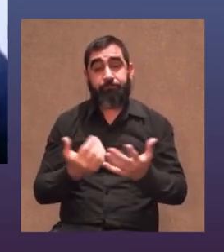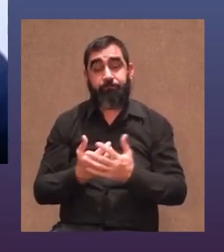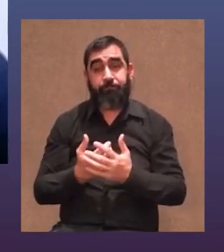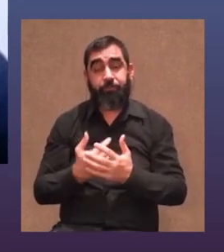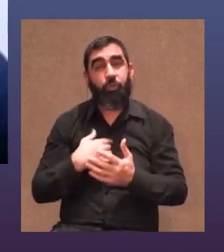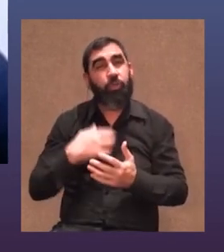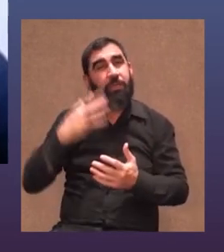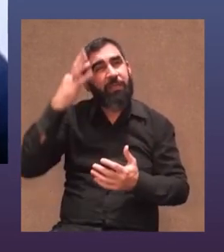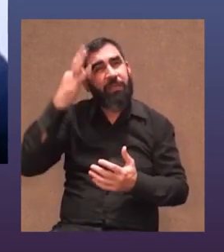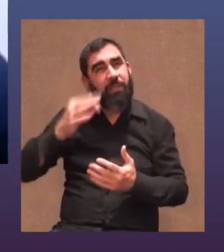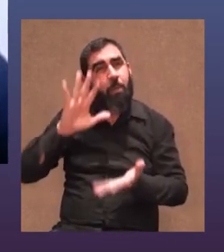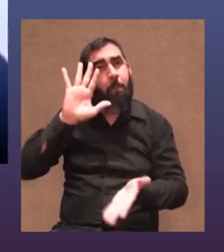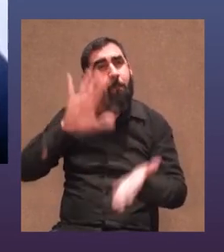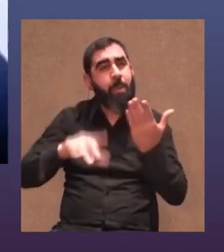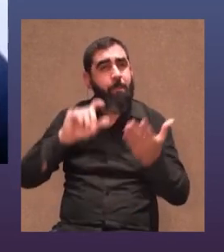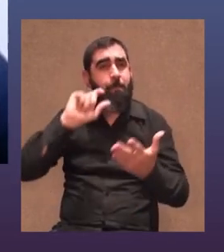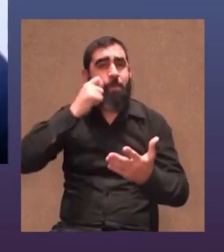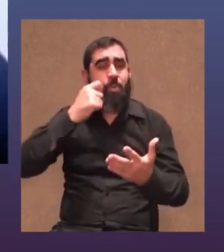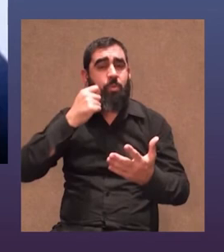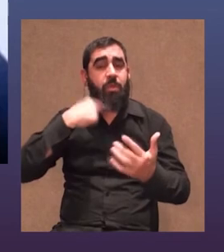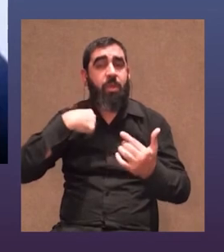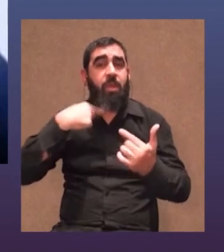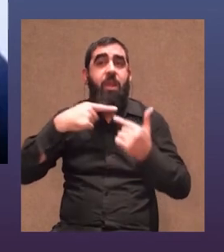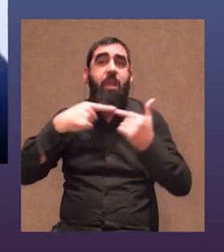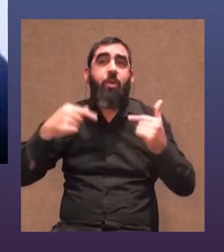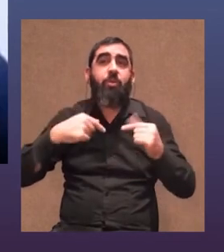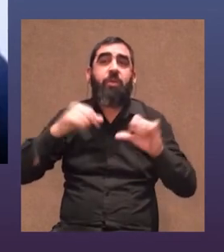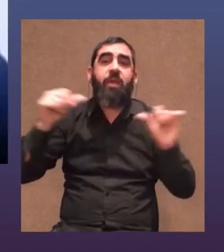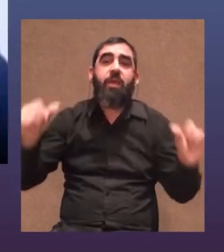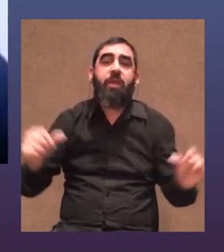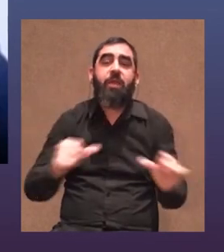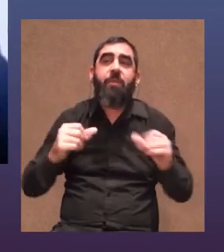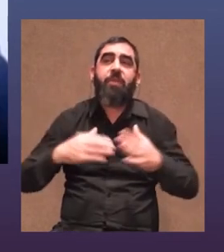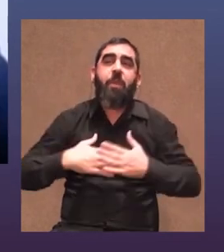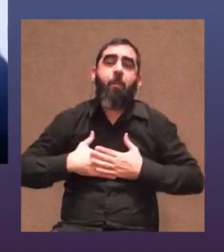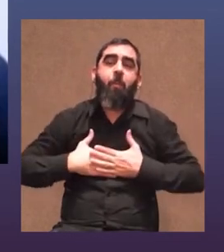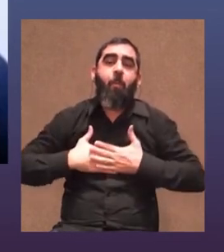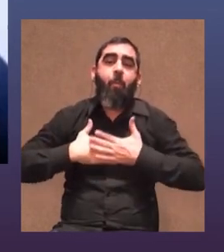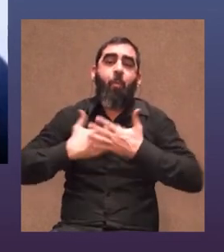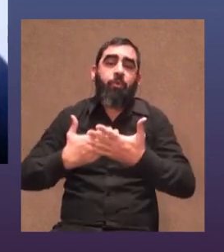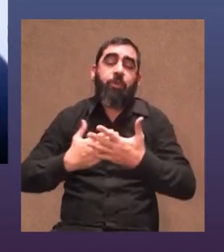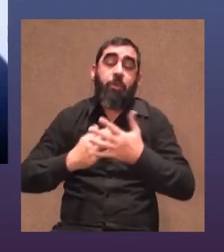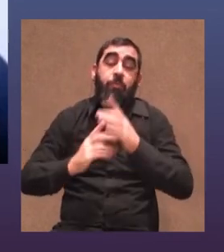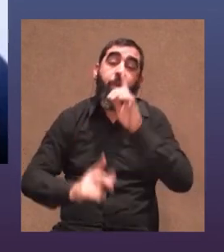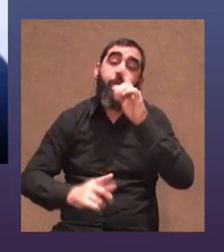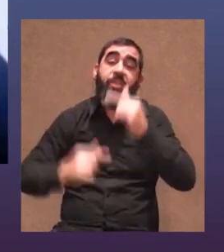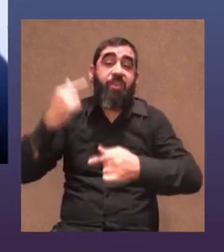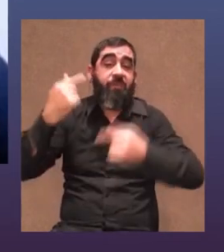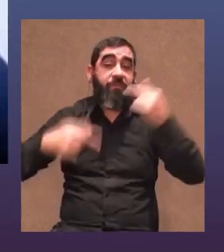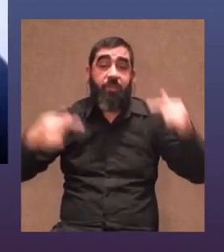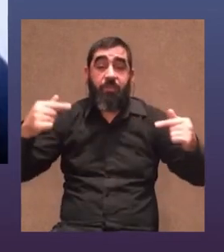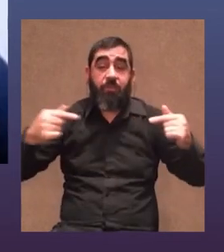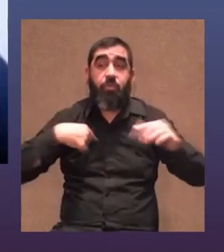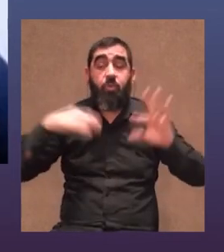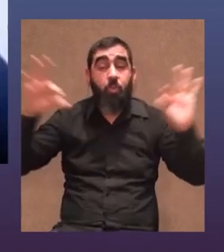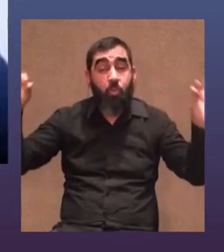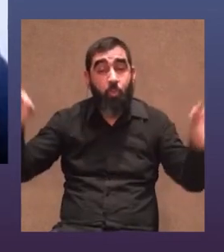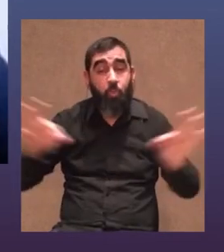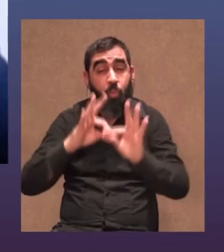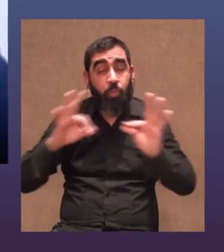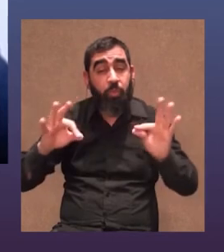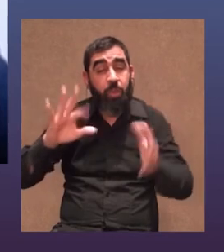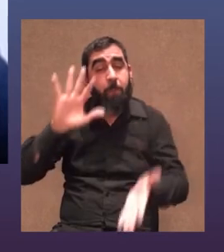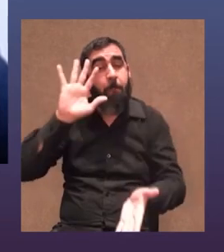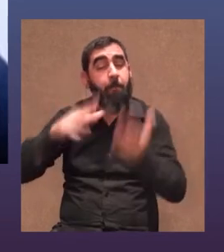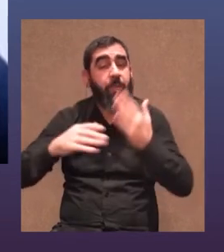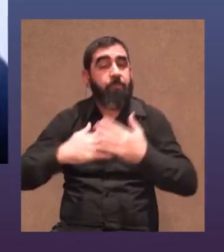Yo creo que lo que más me gusta son aquellas cosas que me conmueven y a veces no me conmueven las mismas cosas. En música creo que de las cosas que